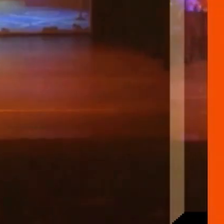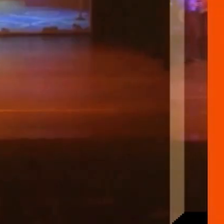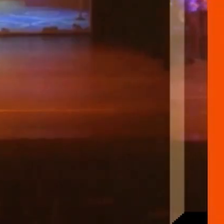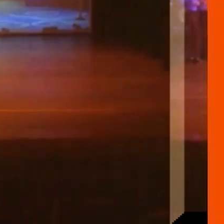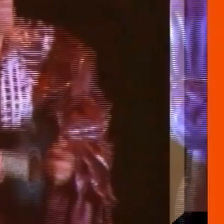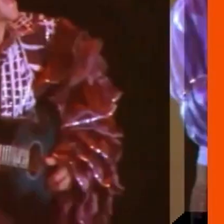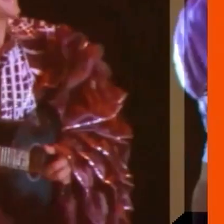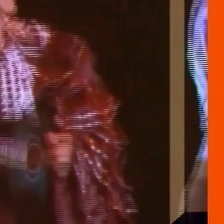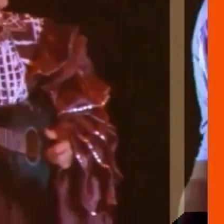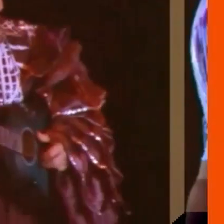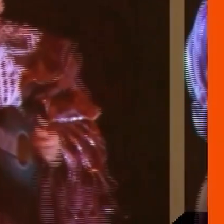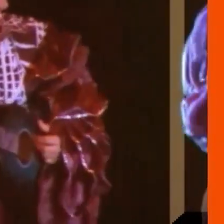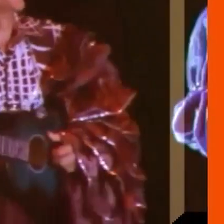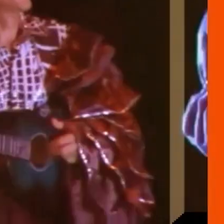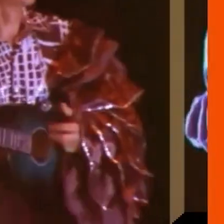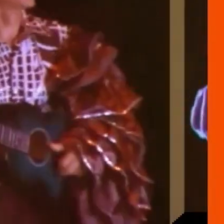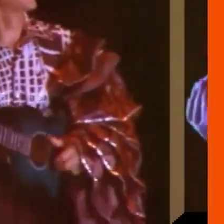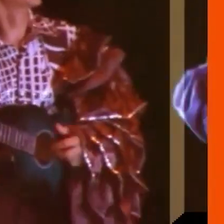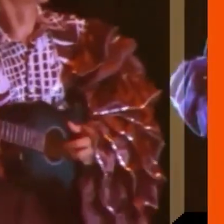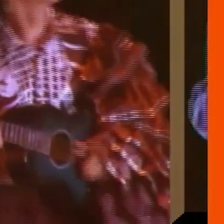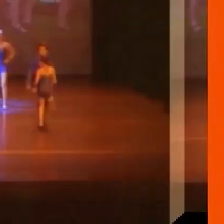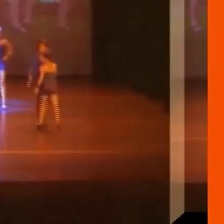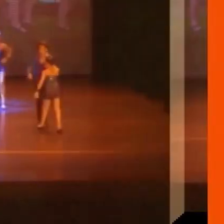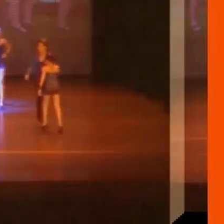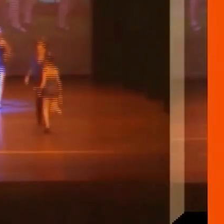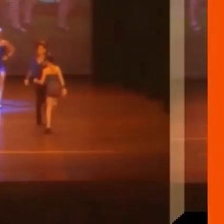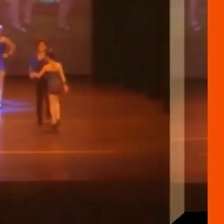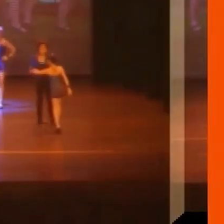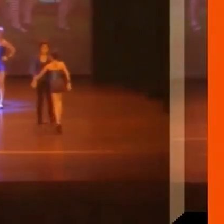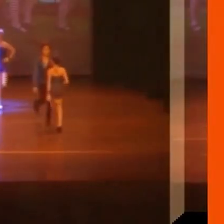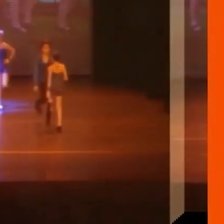veremos los diferentes bailes de salón en Costa Rica.